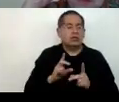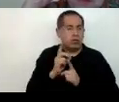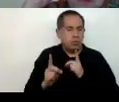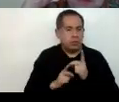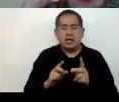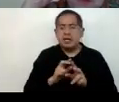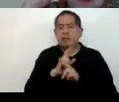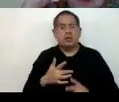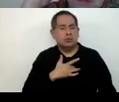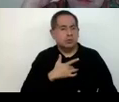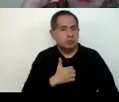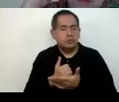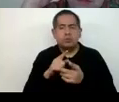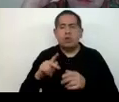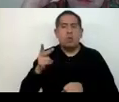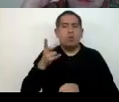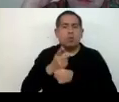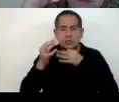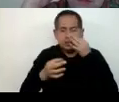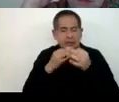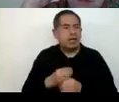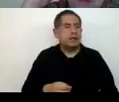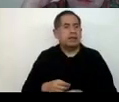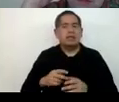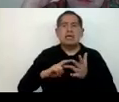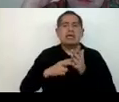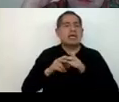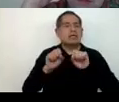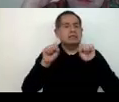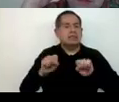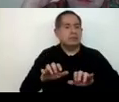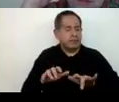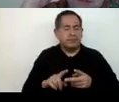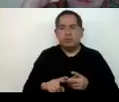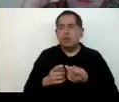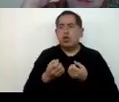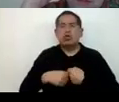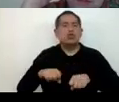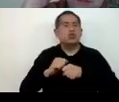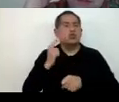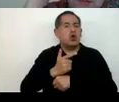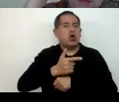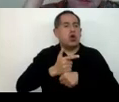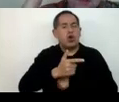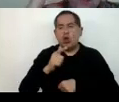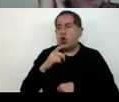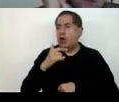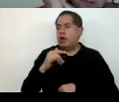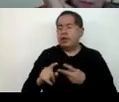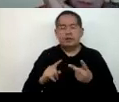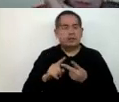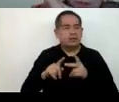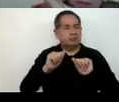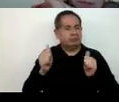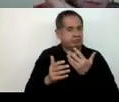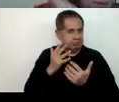cardíaca, publicidad, ingeniería de sistemas, sociología, artes manuales y, por